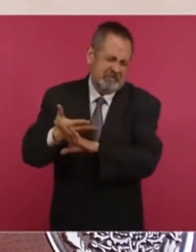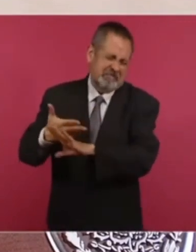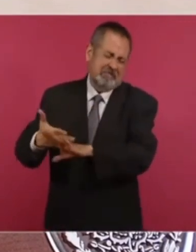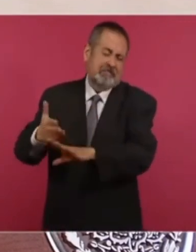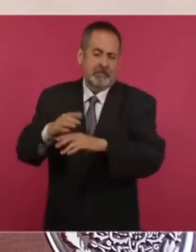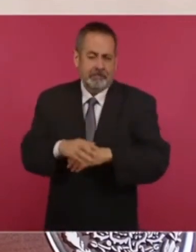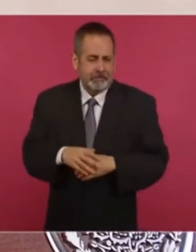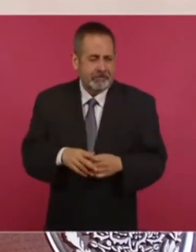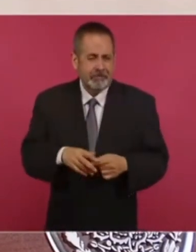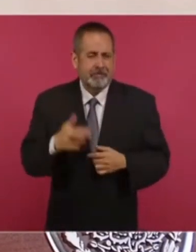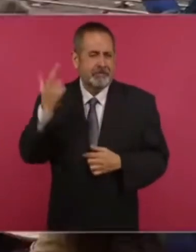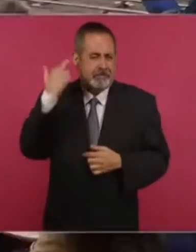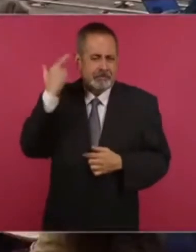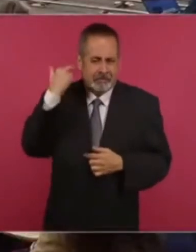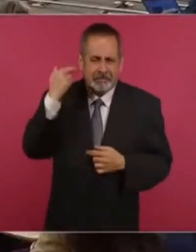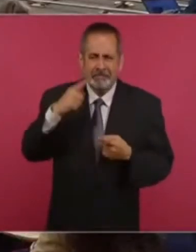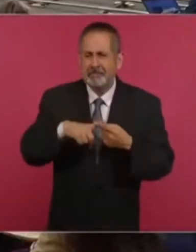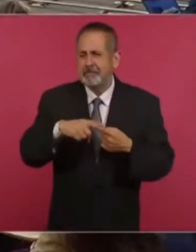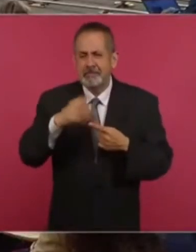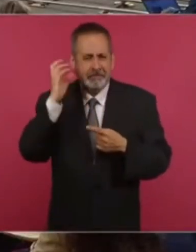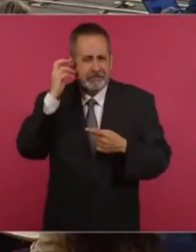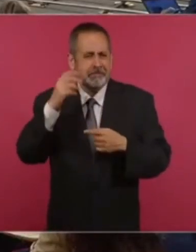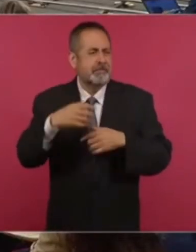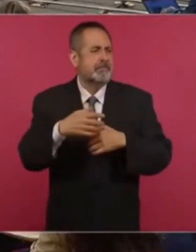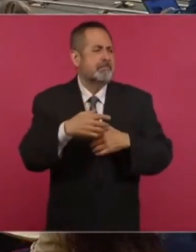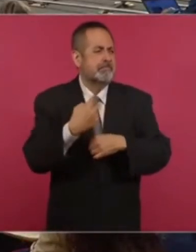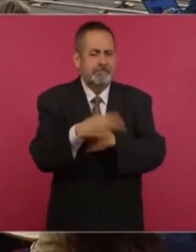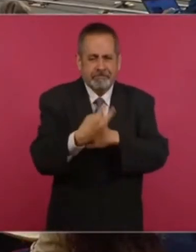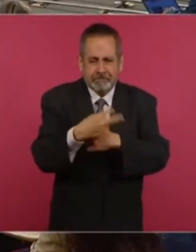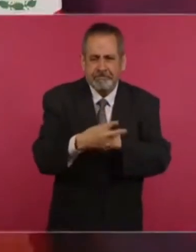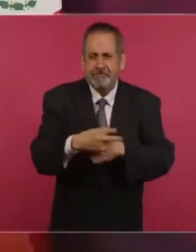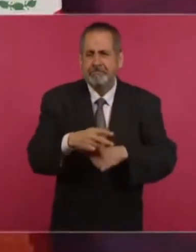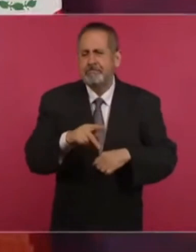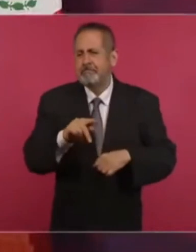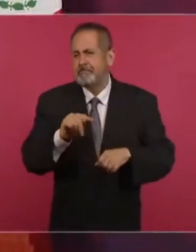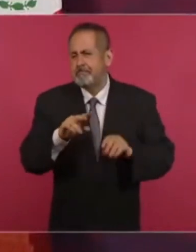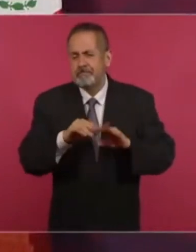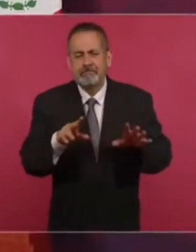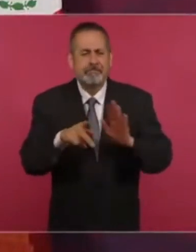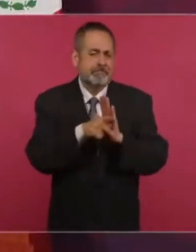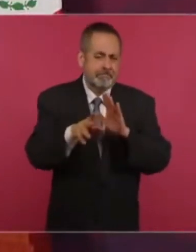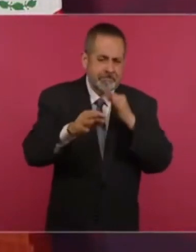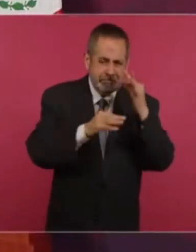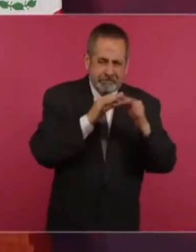En radio, televisión, periódicos.